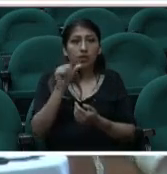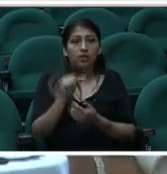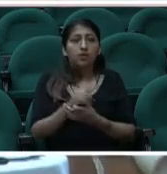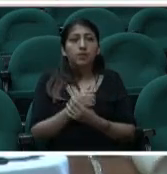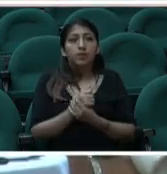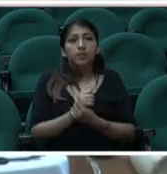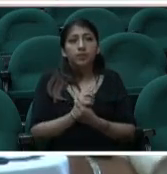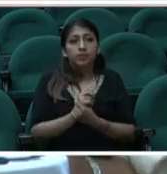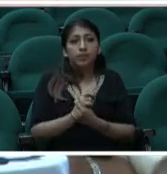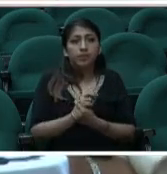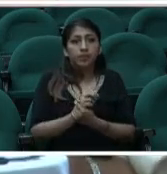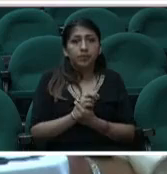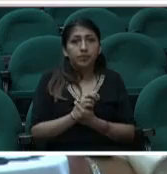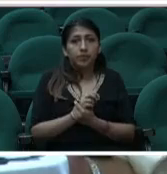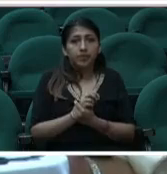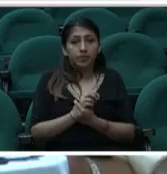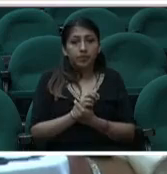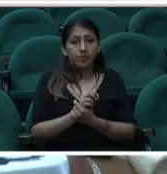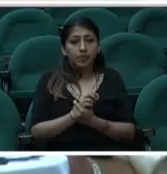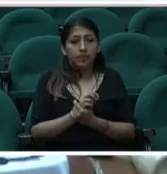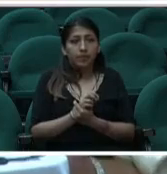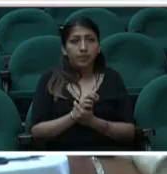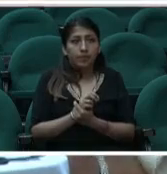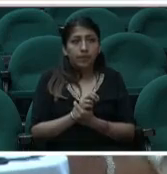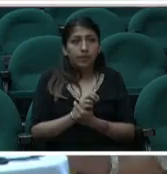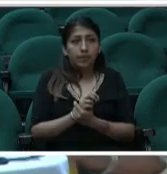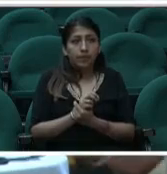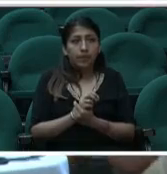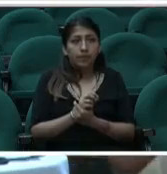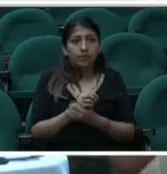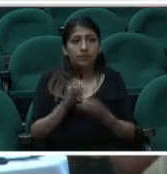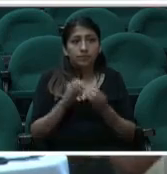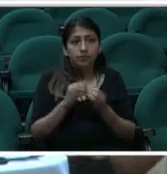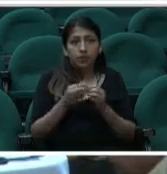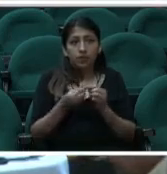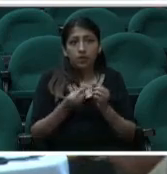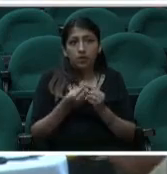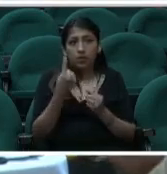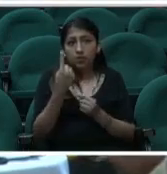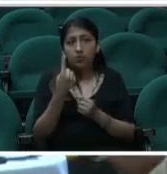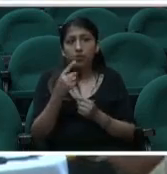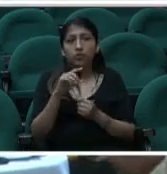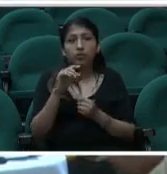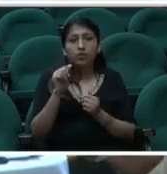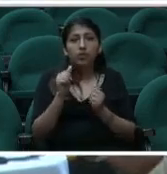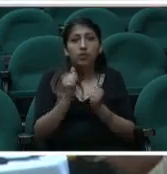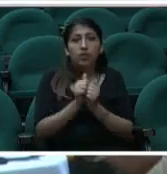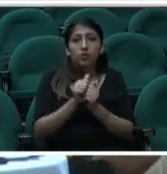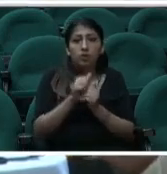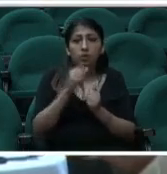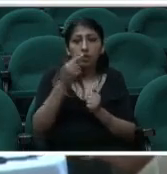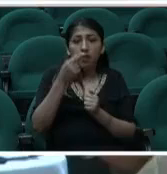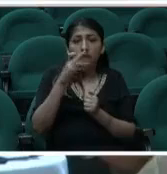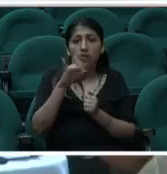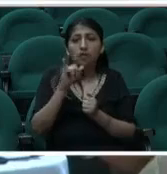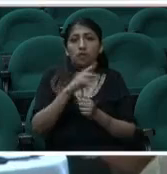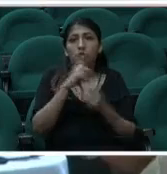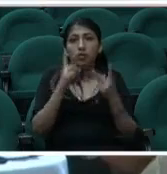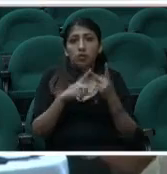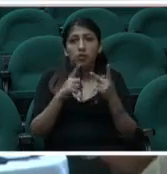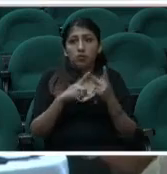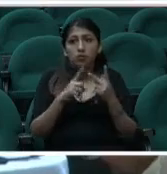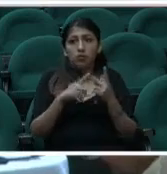si están establecidas las parejas pareja 1 candidata en german y candidato granda y pareja 2